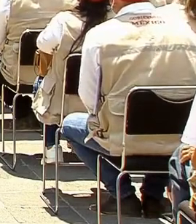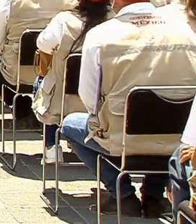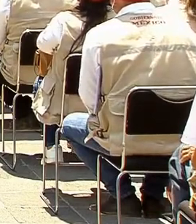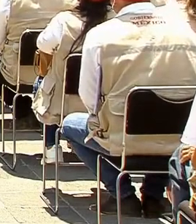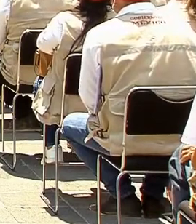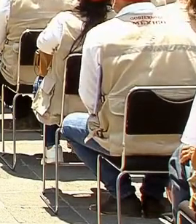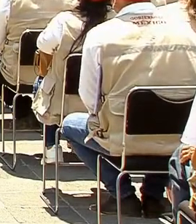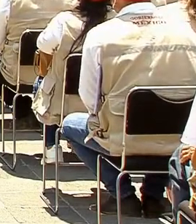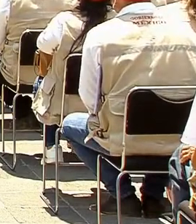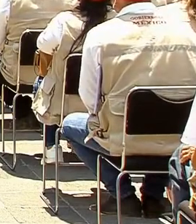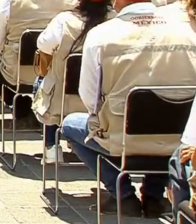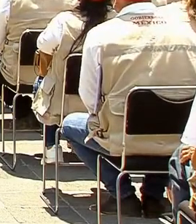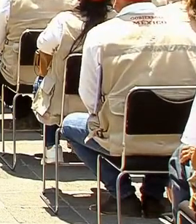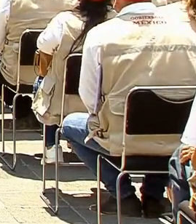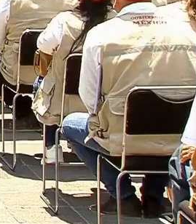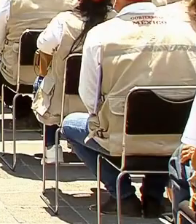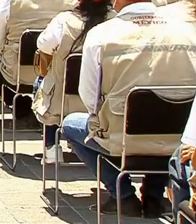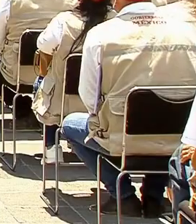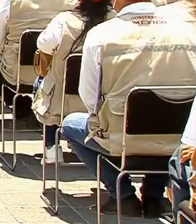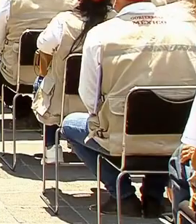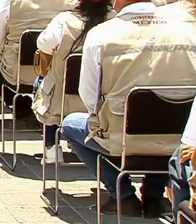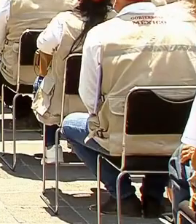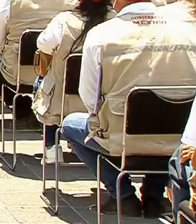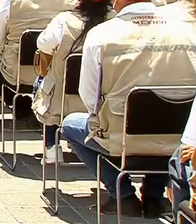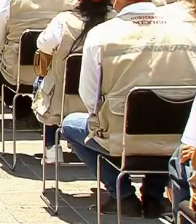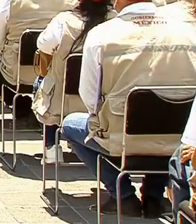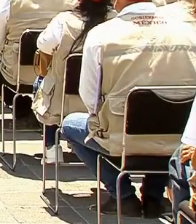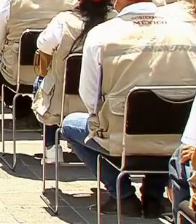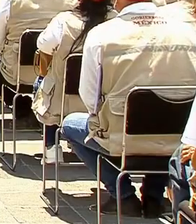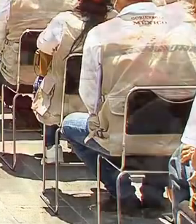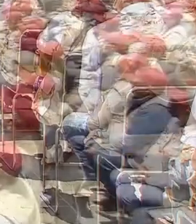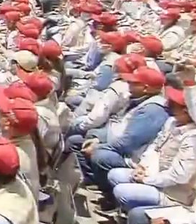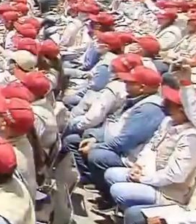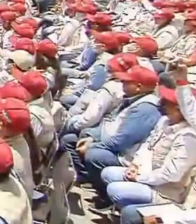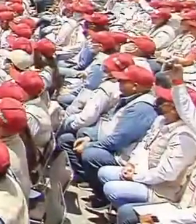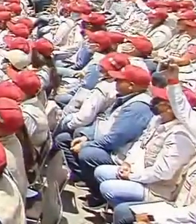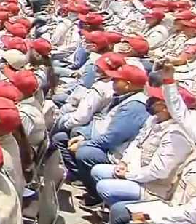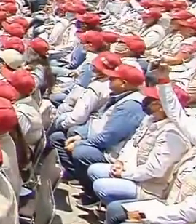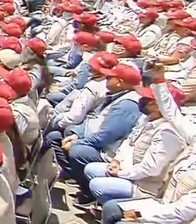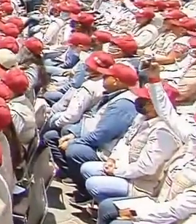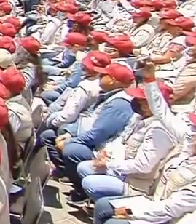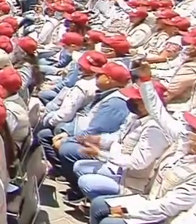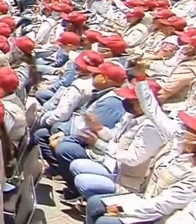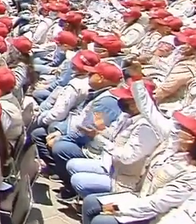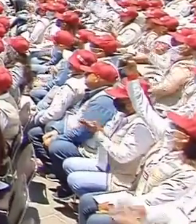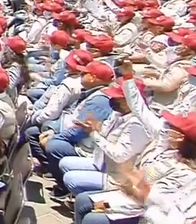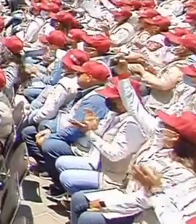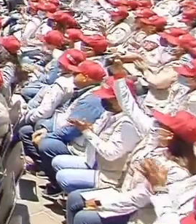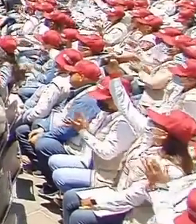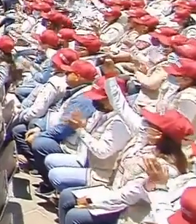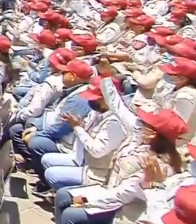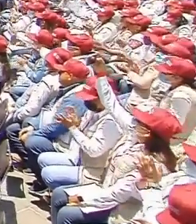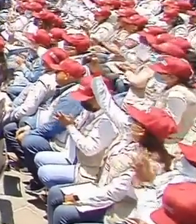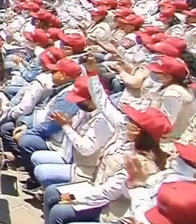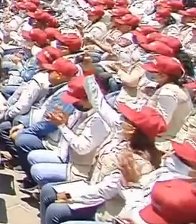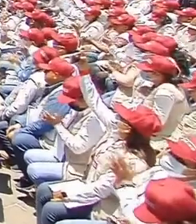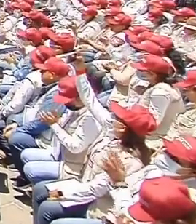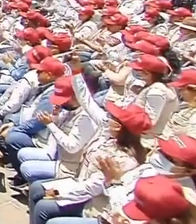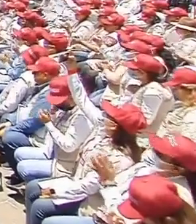Licenciado Luis Roberto Salinas Falcón, titular del programa Precios de Garantía a Productos Alimentarios Básicos.